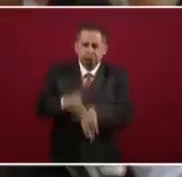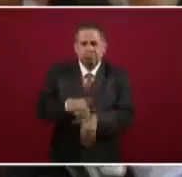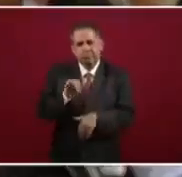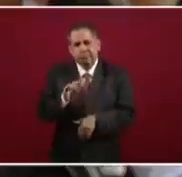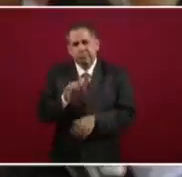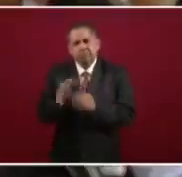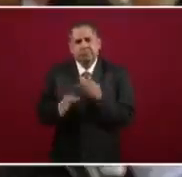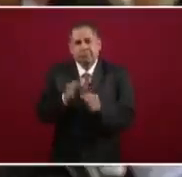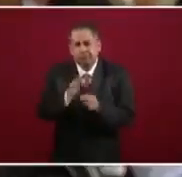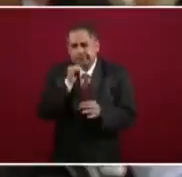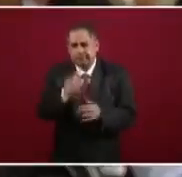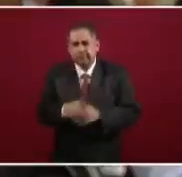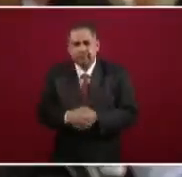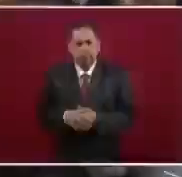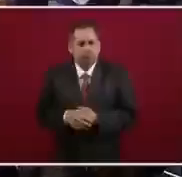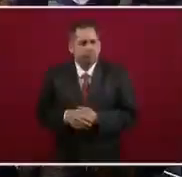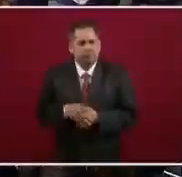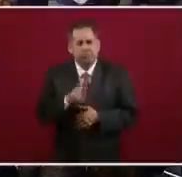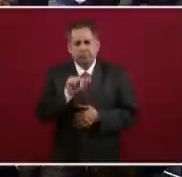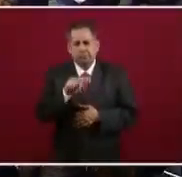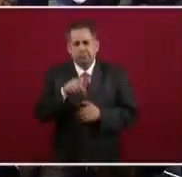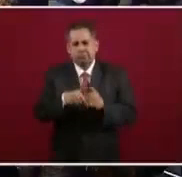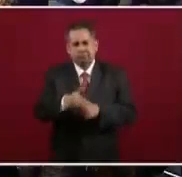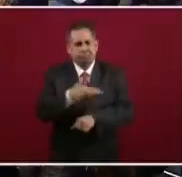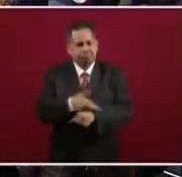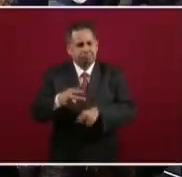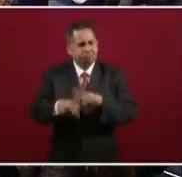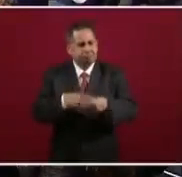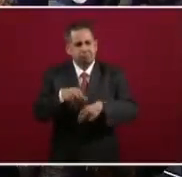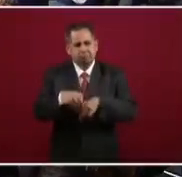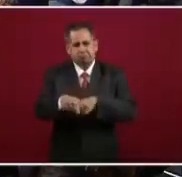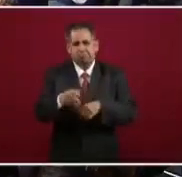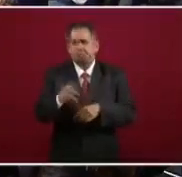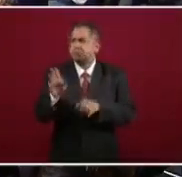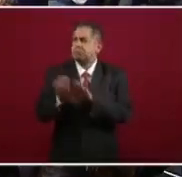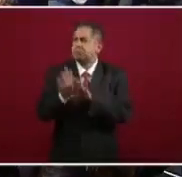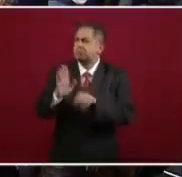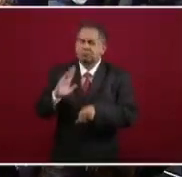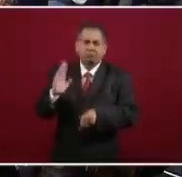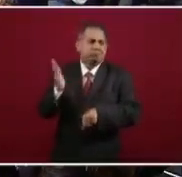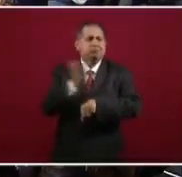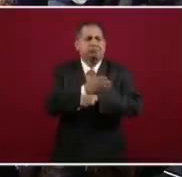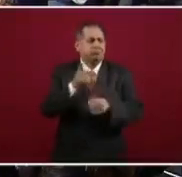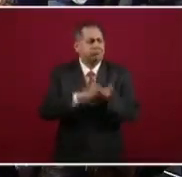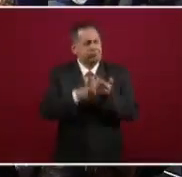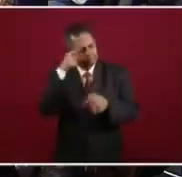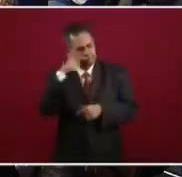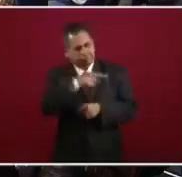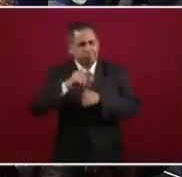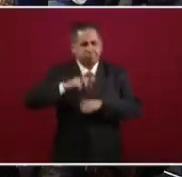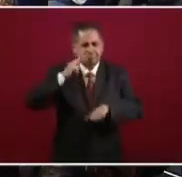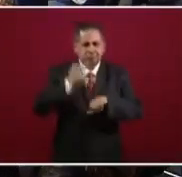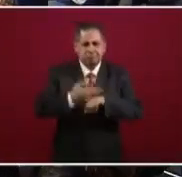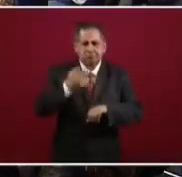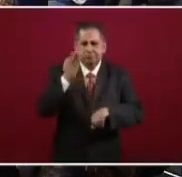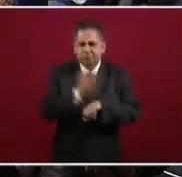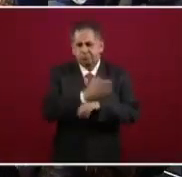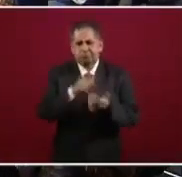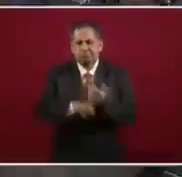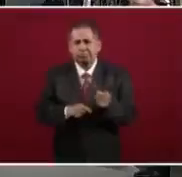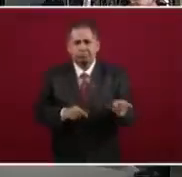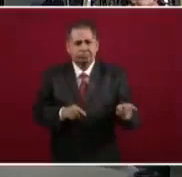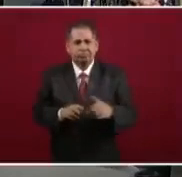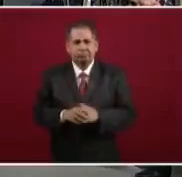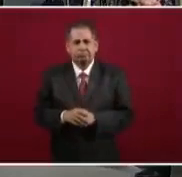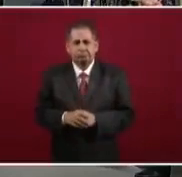ya está por hacerlo no sé cuál va a ser la sanción que le va a imponer presidente como lo ordena el tribunal